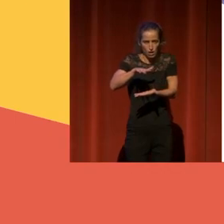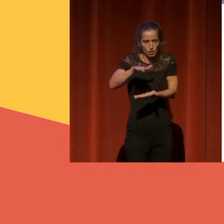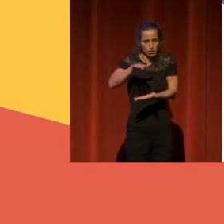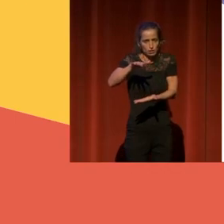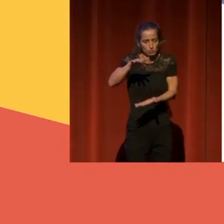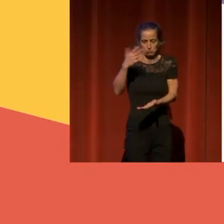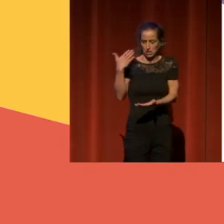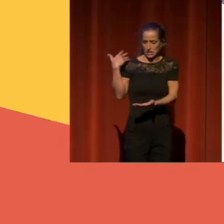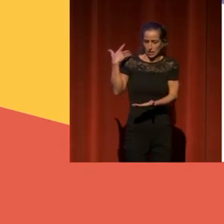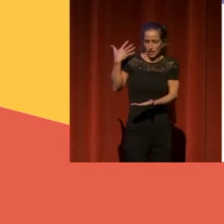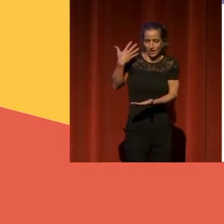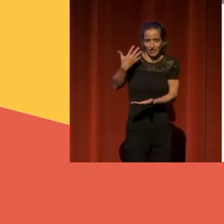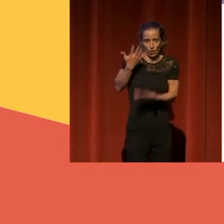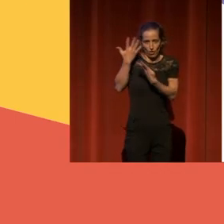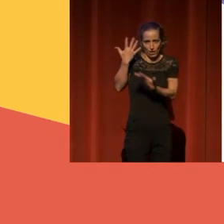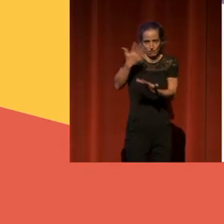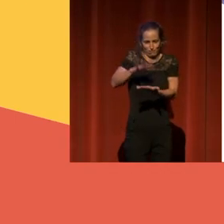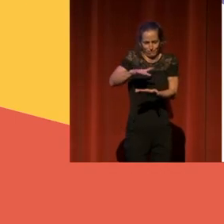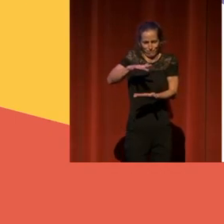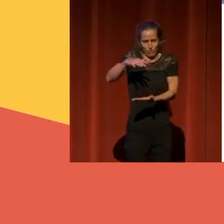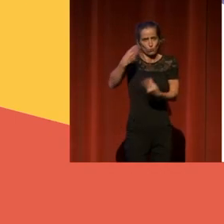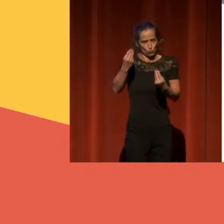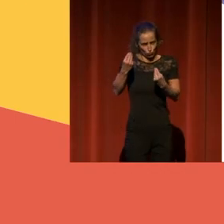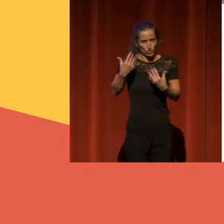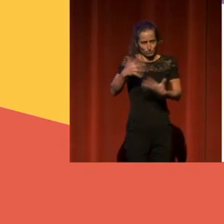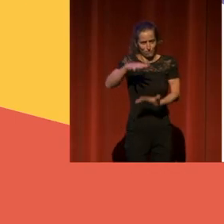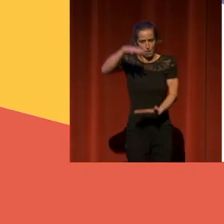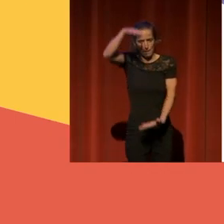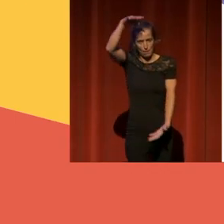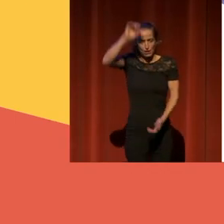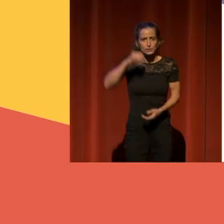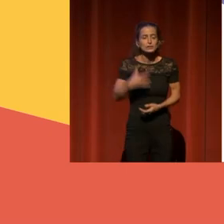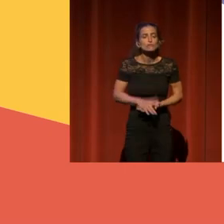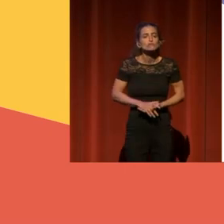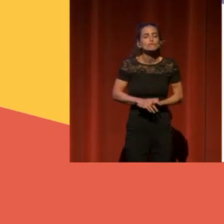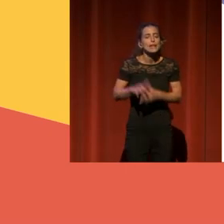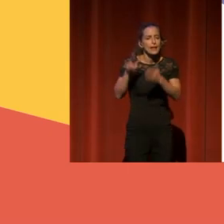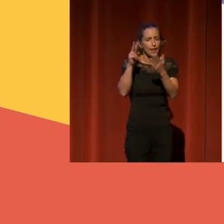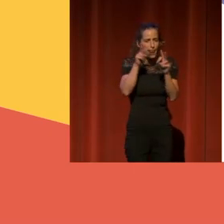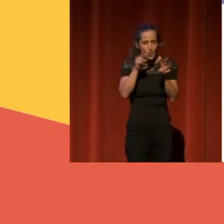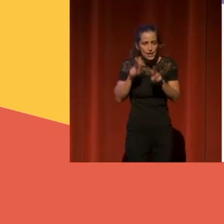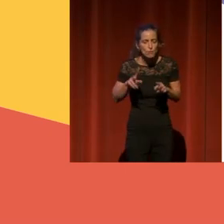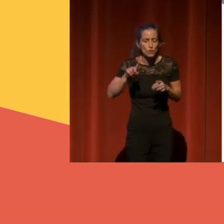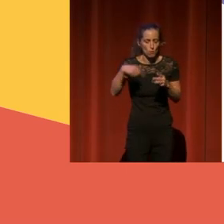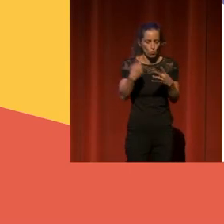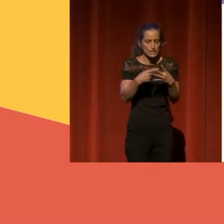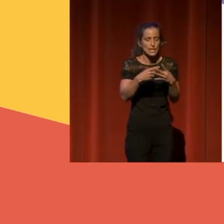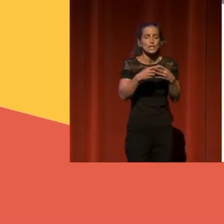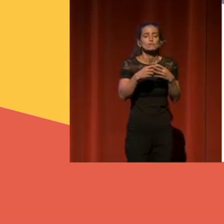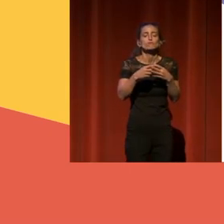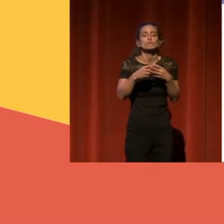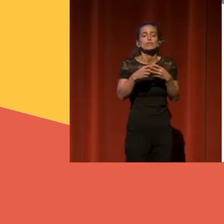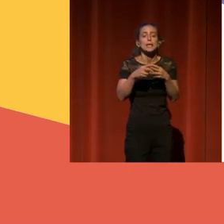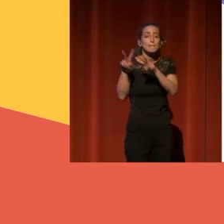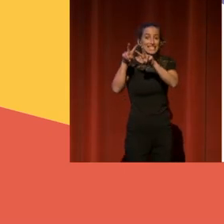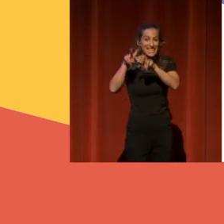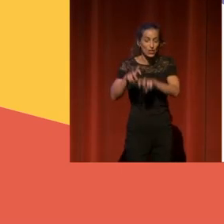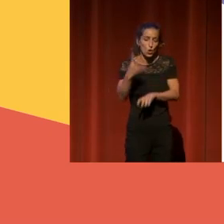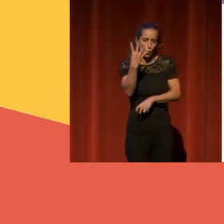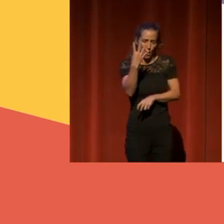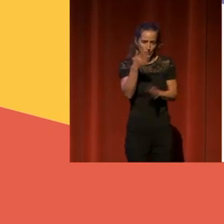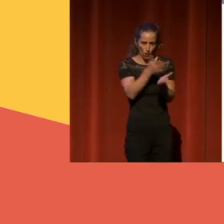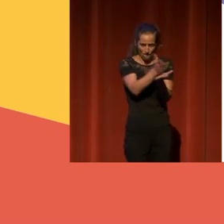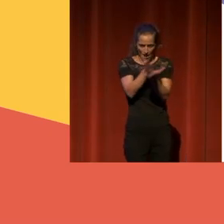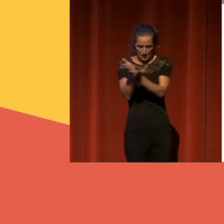este intervalo, y luego desarrollamos la investigación en cuatro fases. Una primera